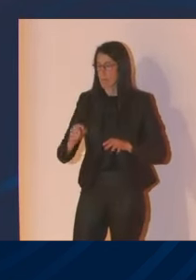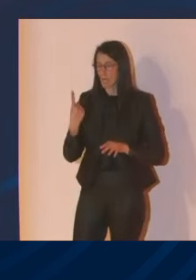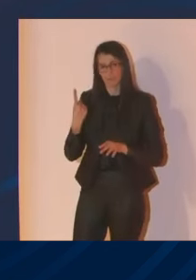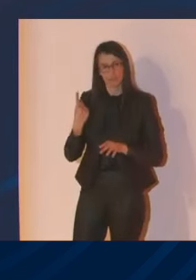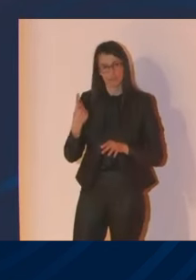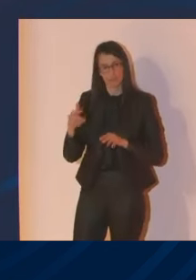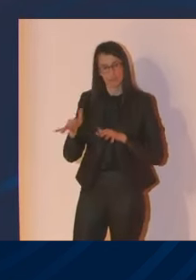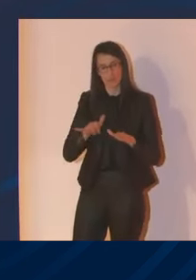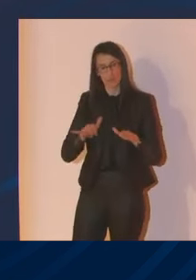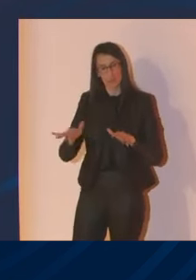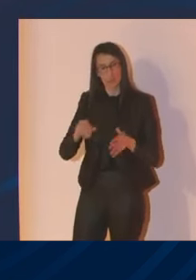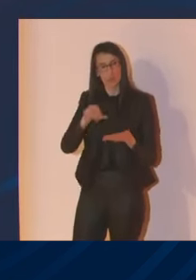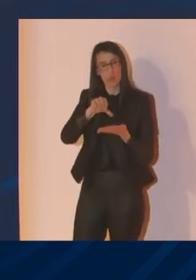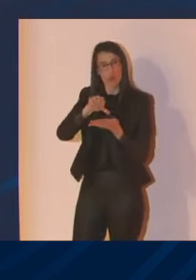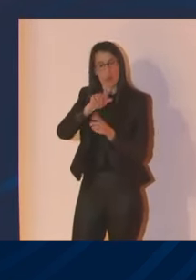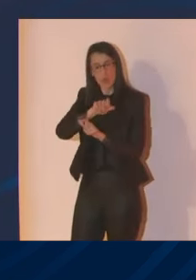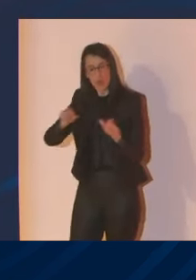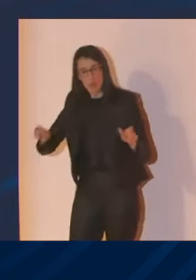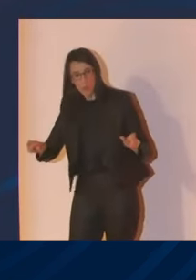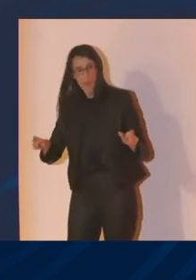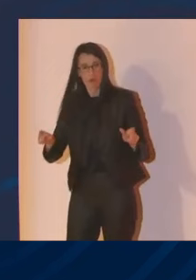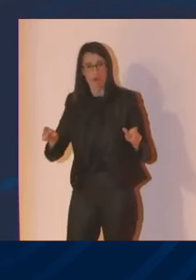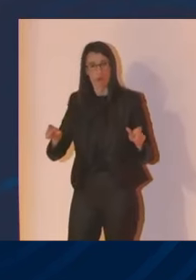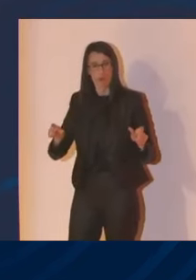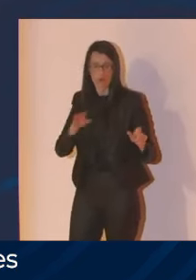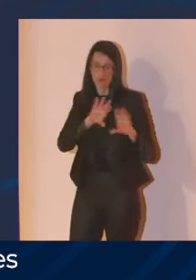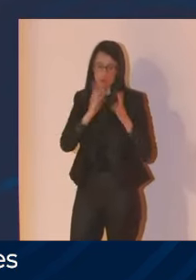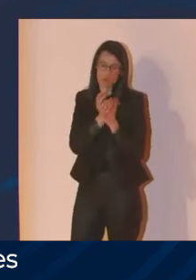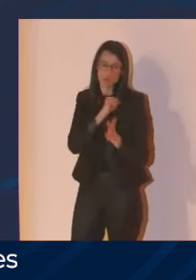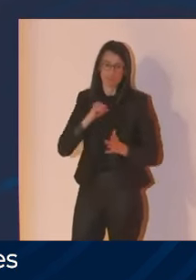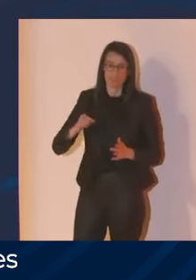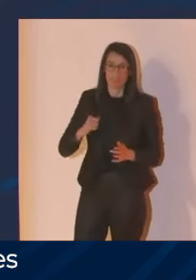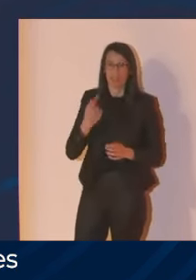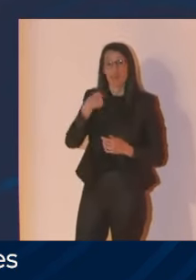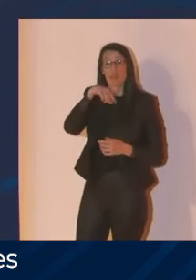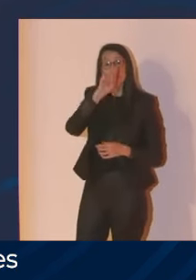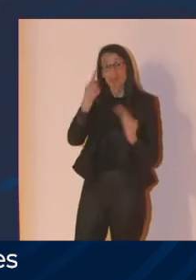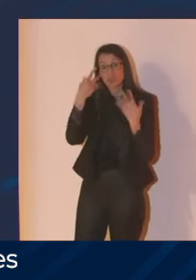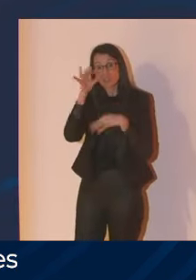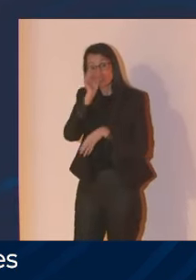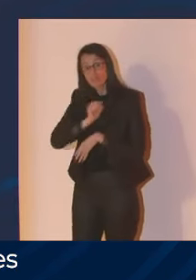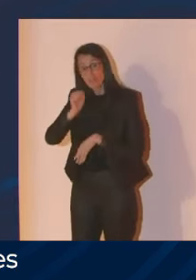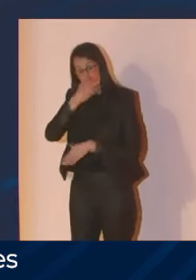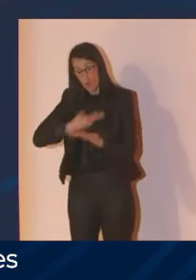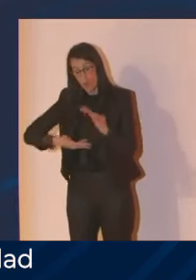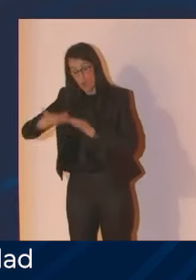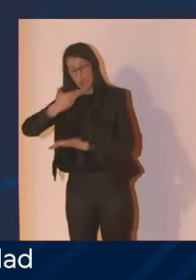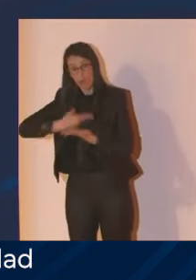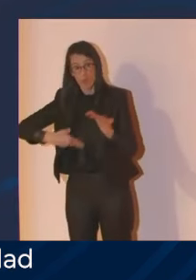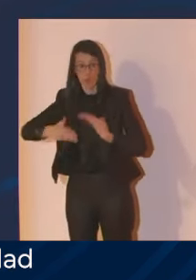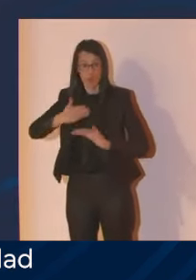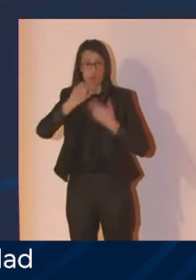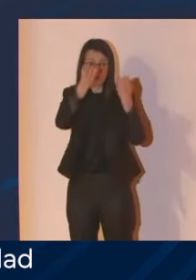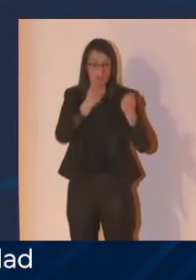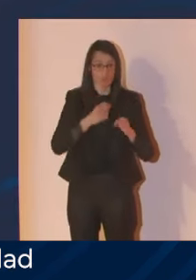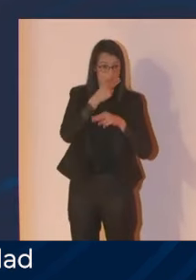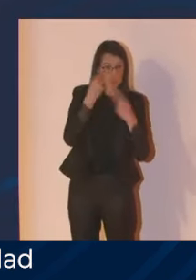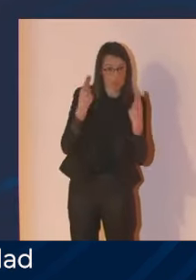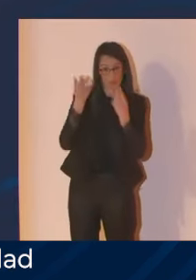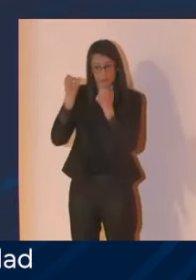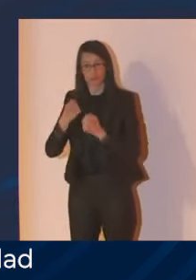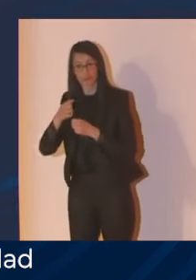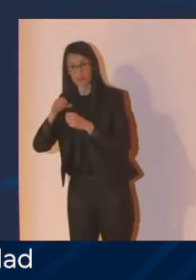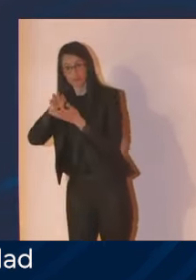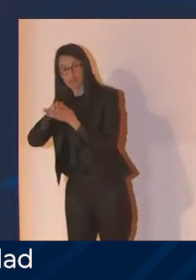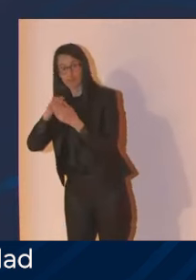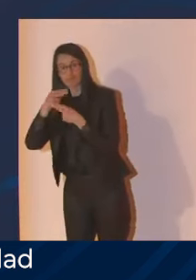humanitario, ciudadano e independiente del mundo, que lleva más de 160 años colaborando con entidades públicas y privadas